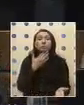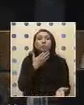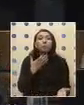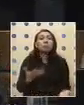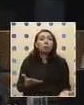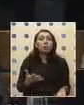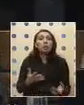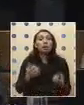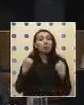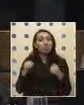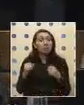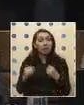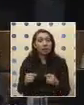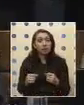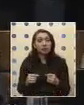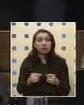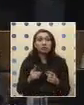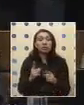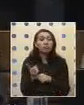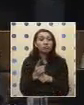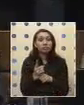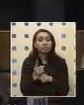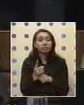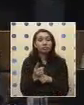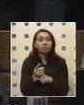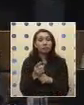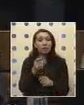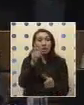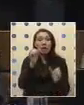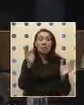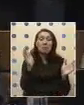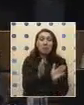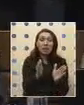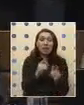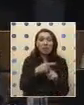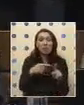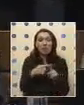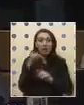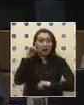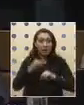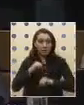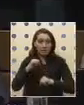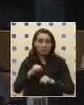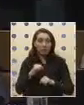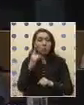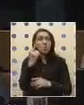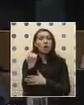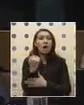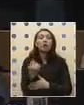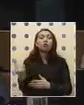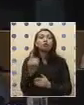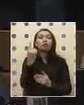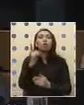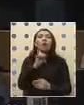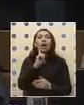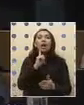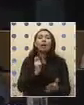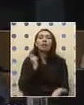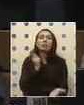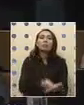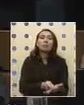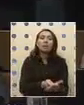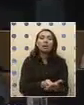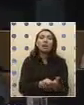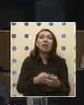Porque en la práctica la depreciación instantánea para las pequeñas y medianas empresas es una ayuda solamente para quienes invierten